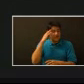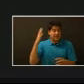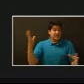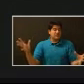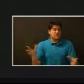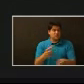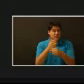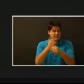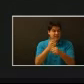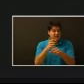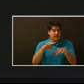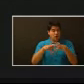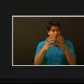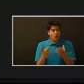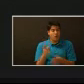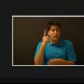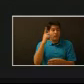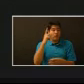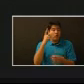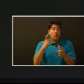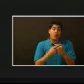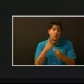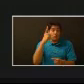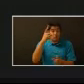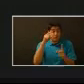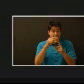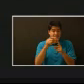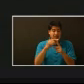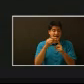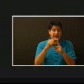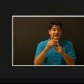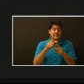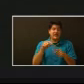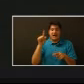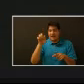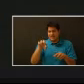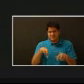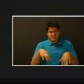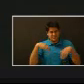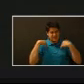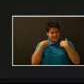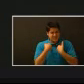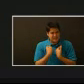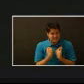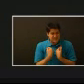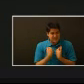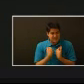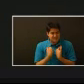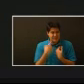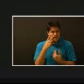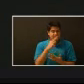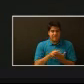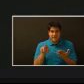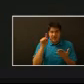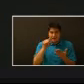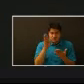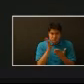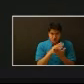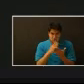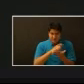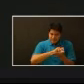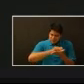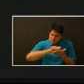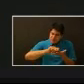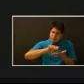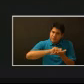una palabra al fatigado. Oiga esto, léalo en su Biblia, subráyelo si